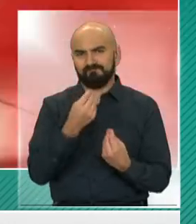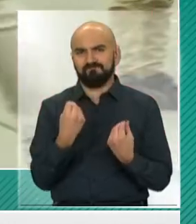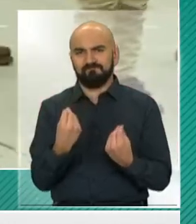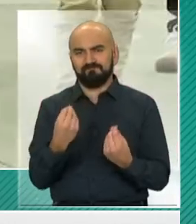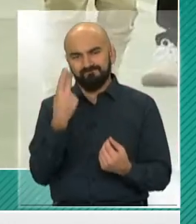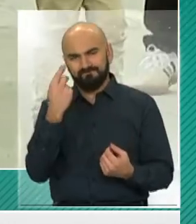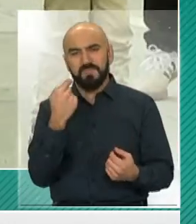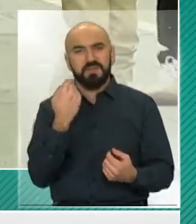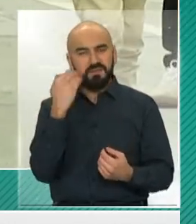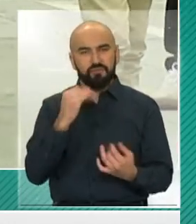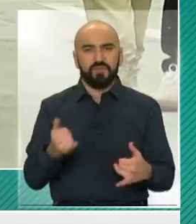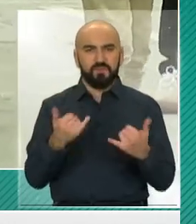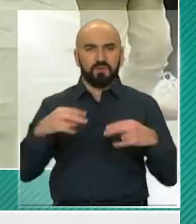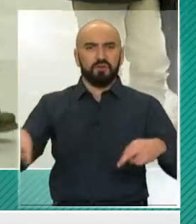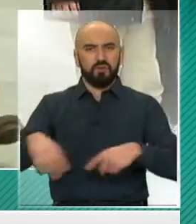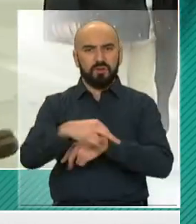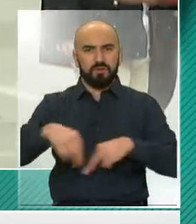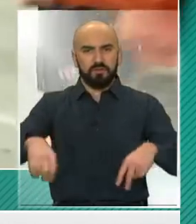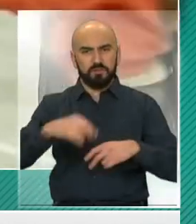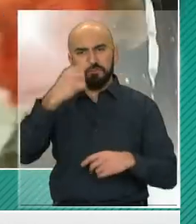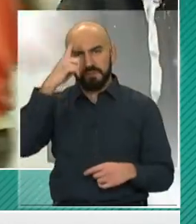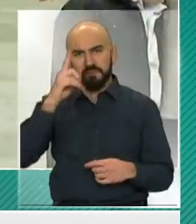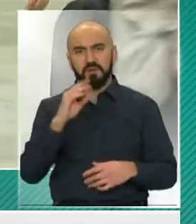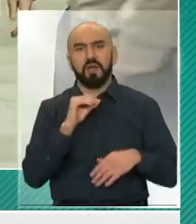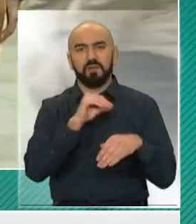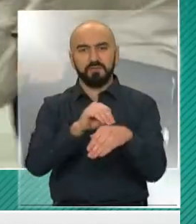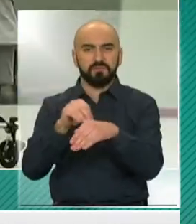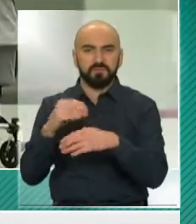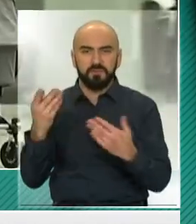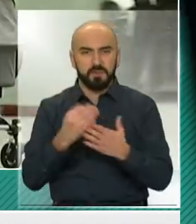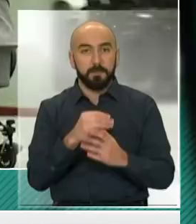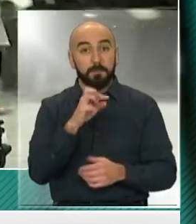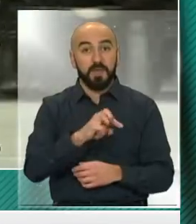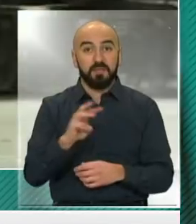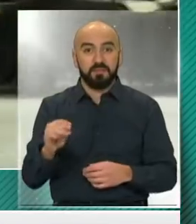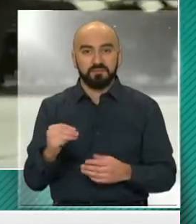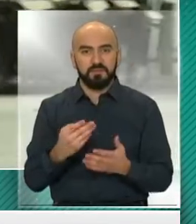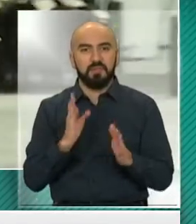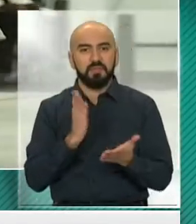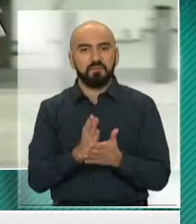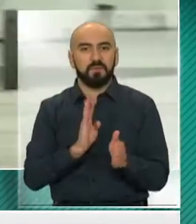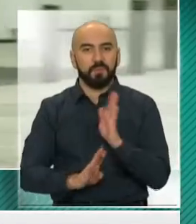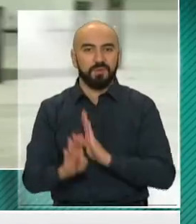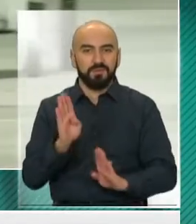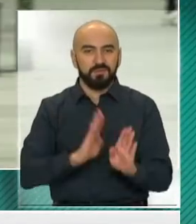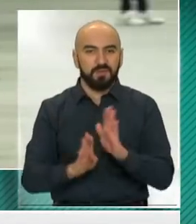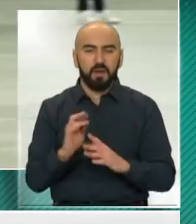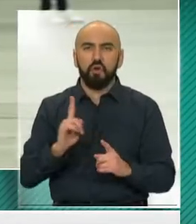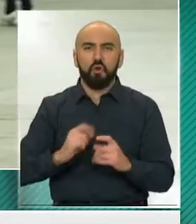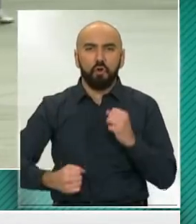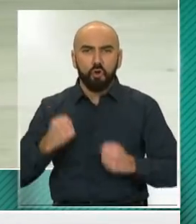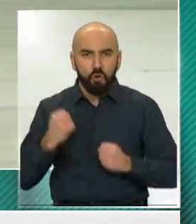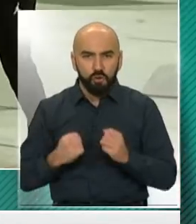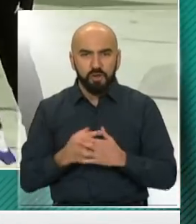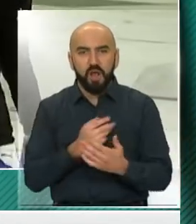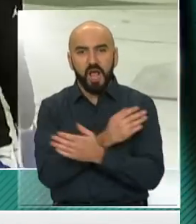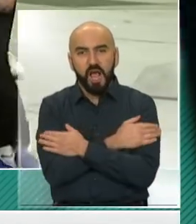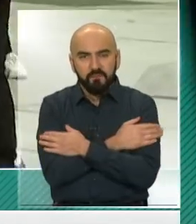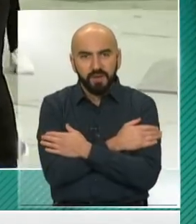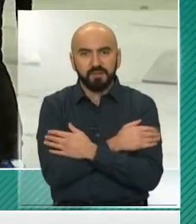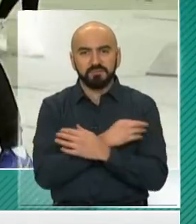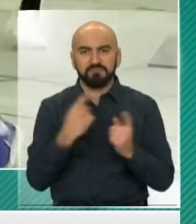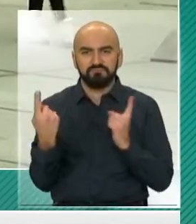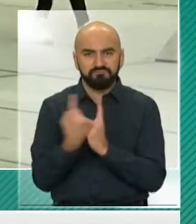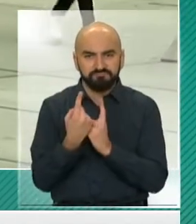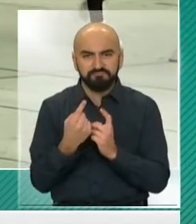disfrutando pero el llamado es a que los padres tienen que ser los cuidadores de los niños que que no corran que no se abracen me